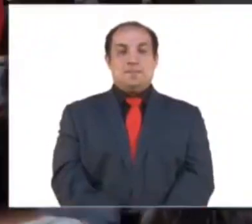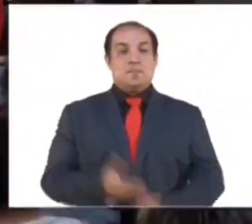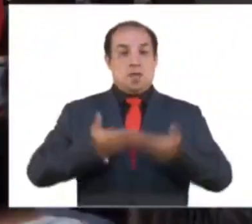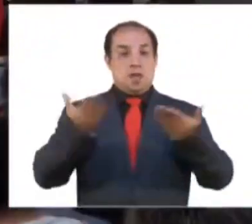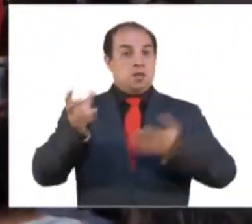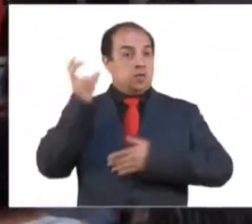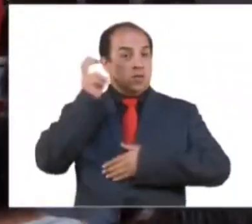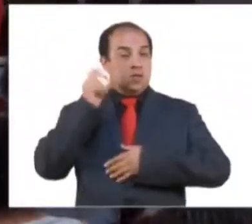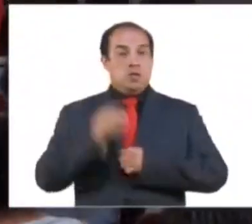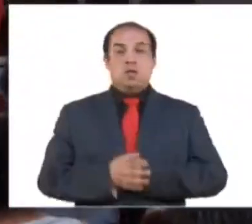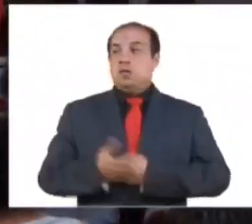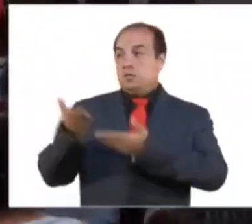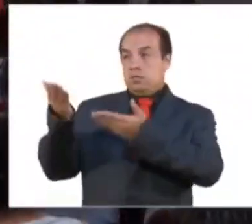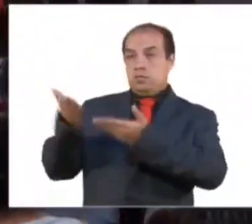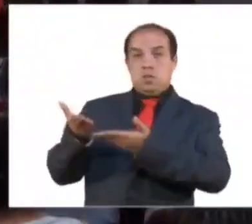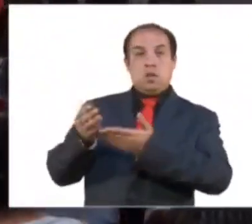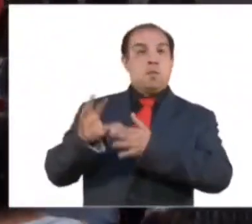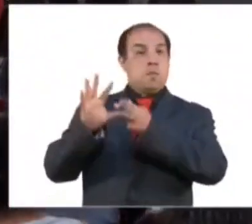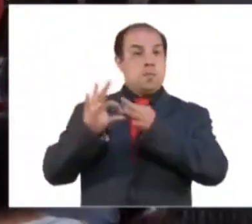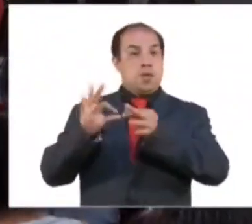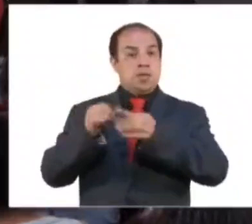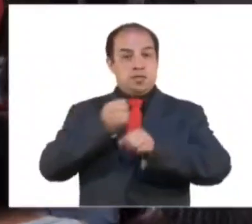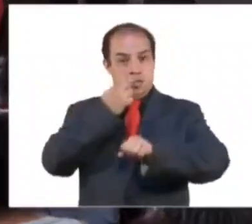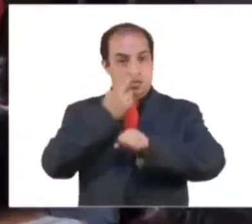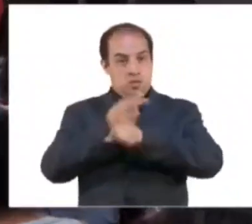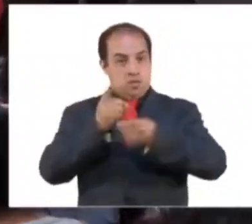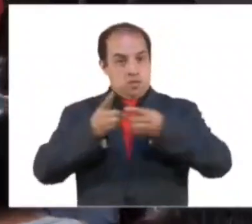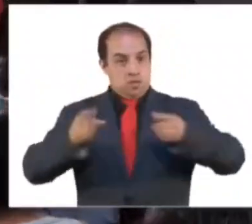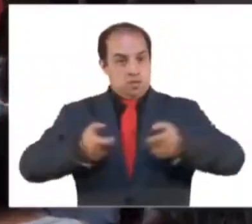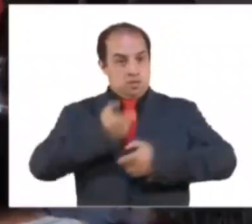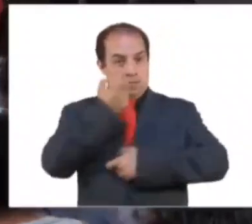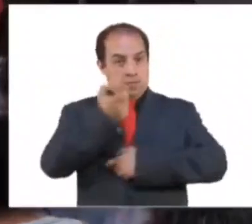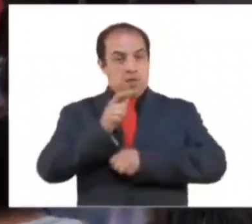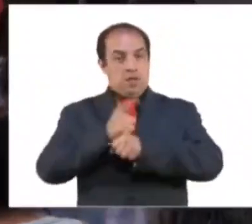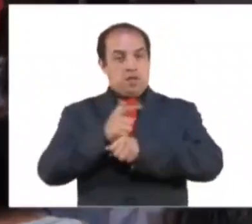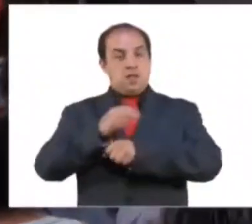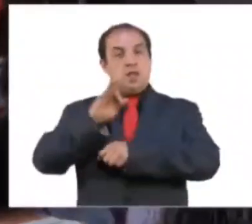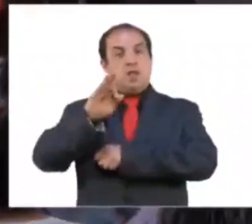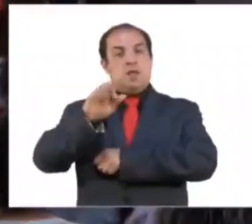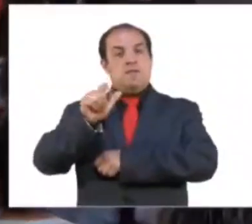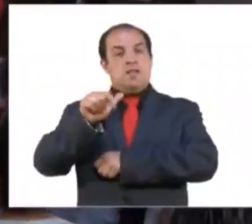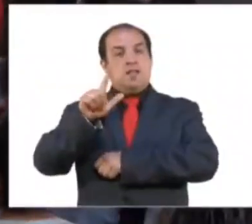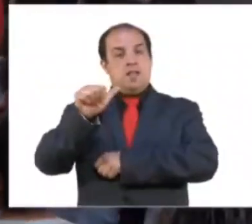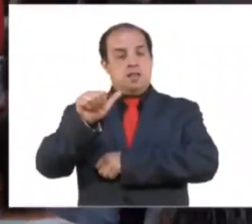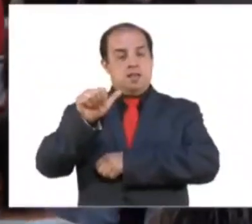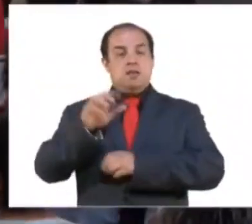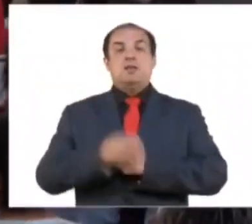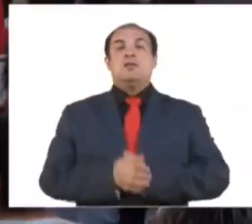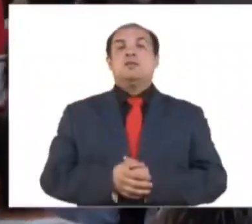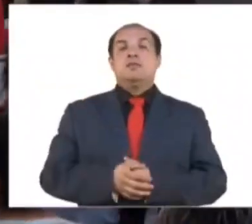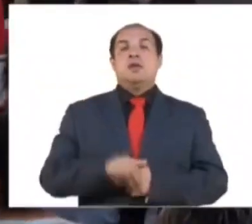Enseguida escucharemos la participación del secretario de Desarrollo Económico, licenciado Fadlala Cabani Neide.